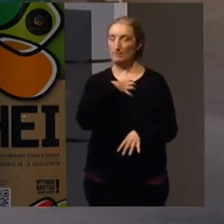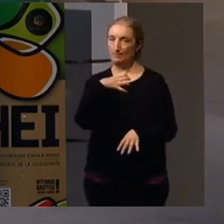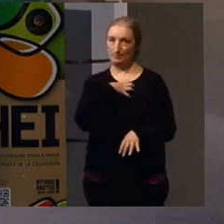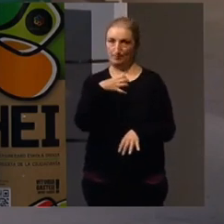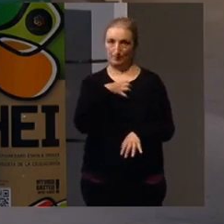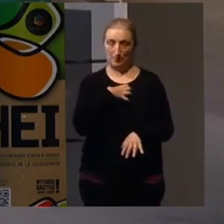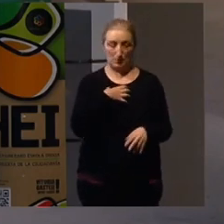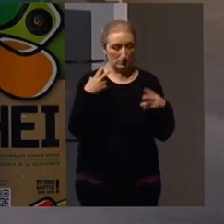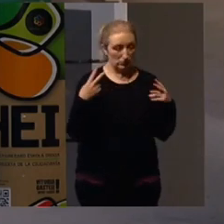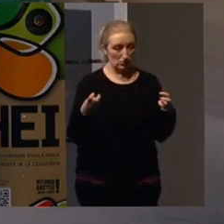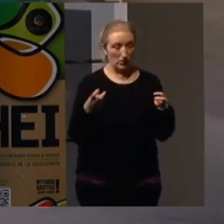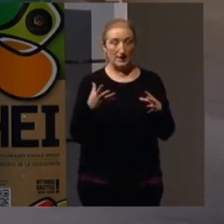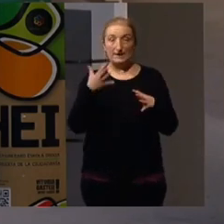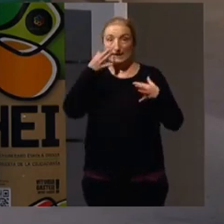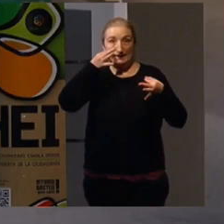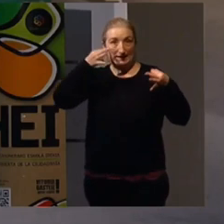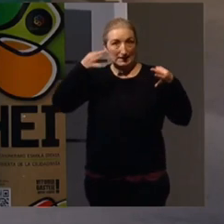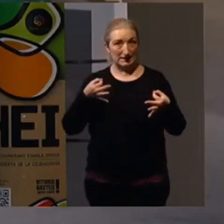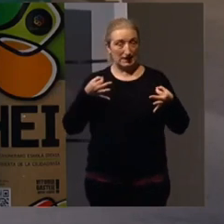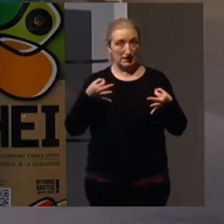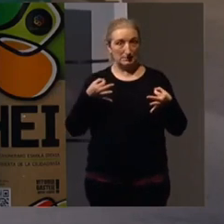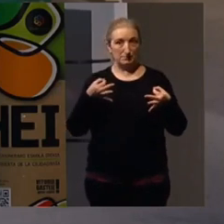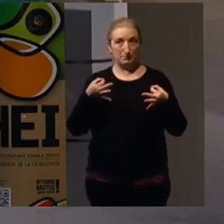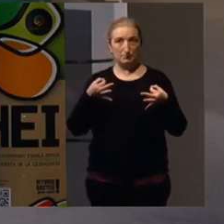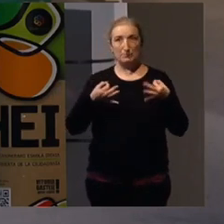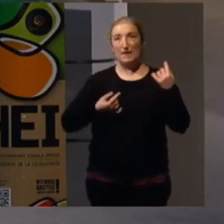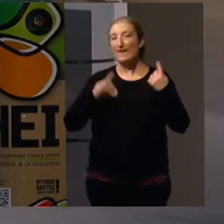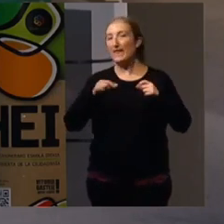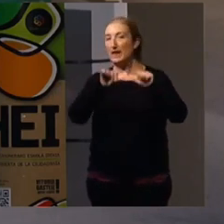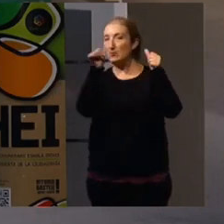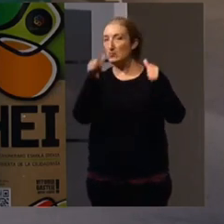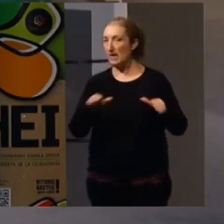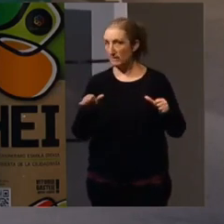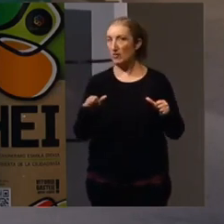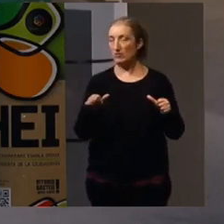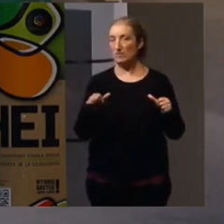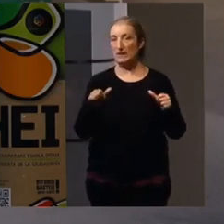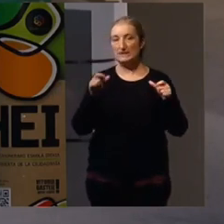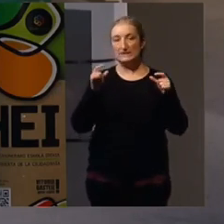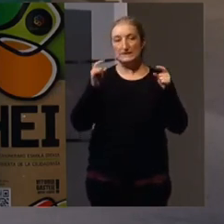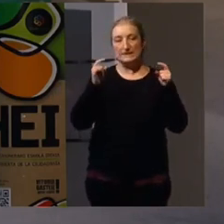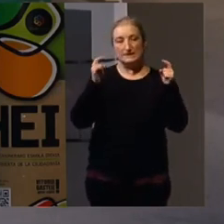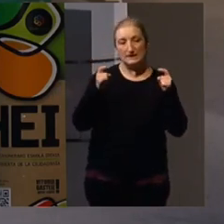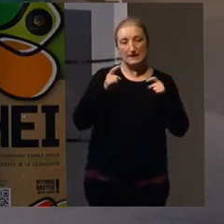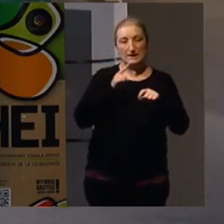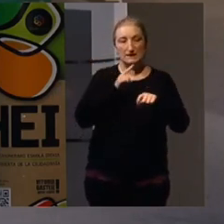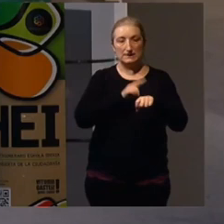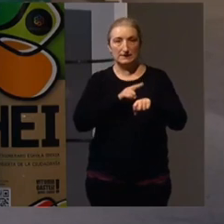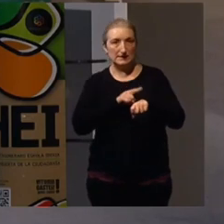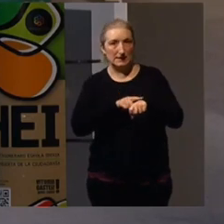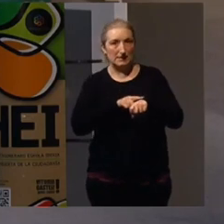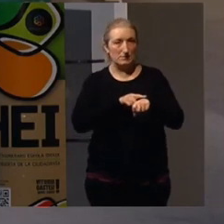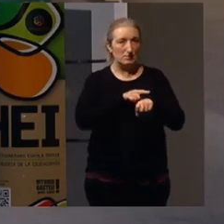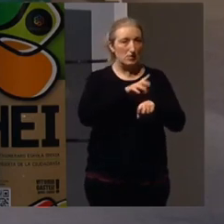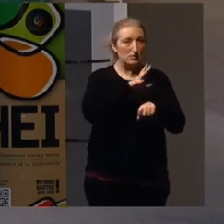Entonces, en realidad, de alguna u otra manera, siempre conseguimos arañar tiempo y conseguimos arañar